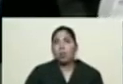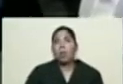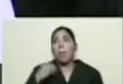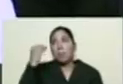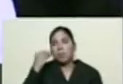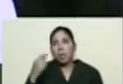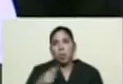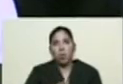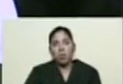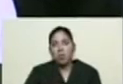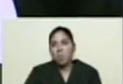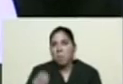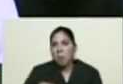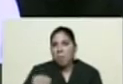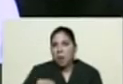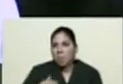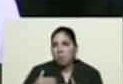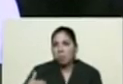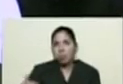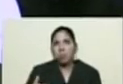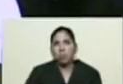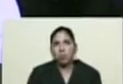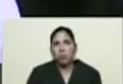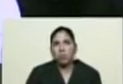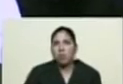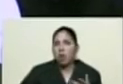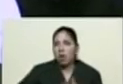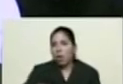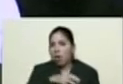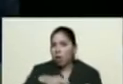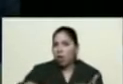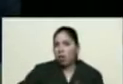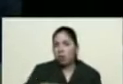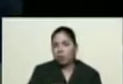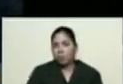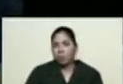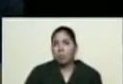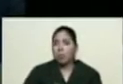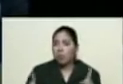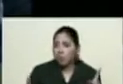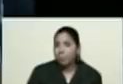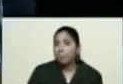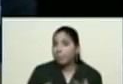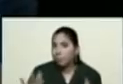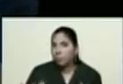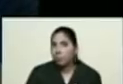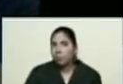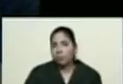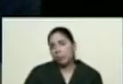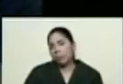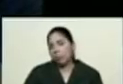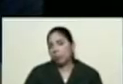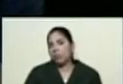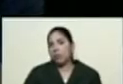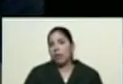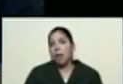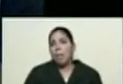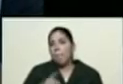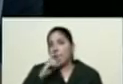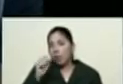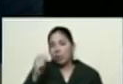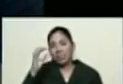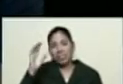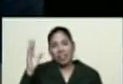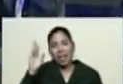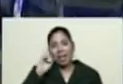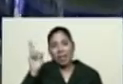la constituyente agarraba la rienda y tranquilizaba el país. Pero hay que decirlo, que fue profético Nicolás Maduro. El